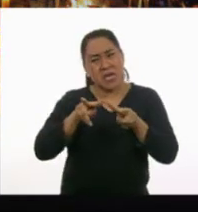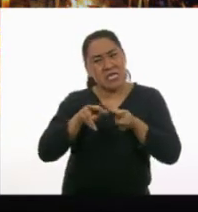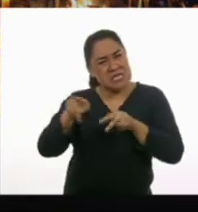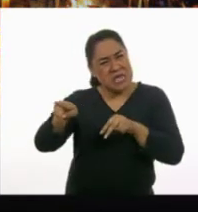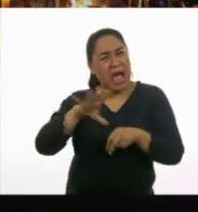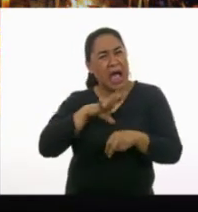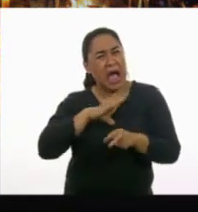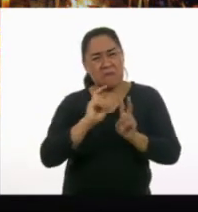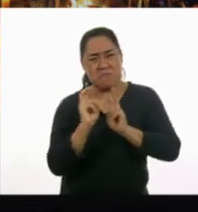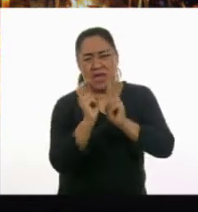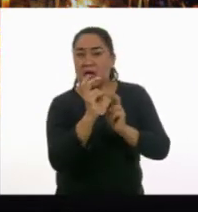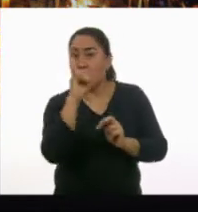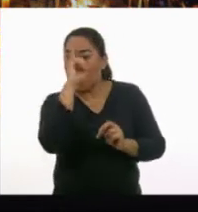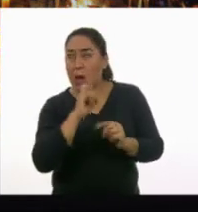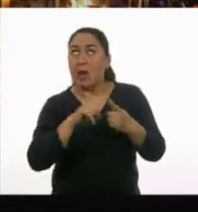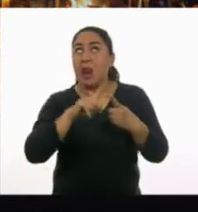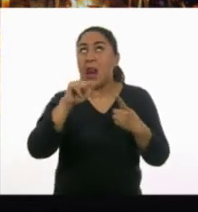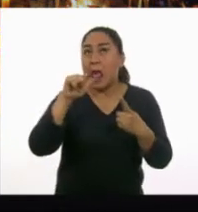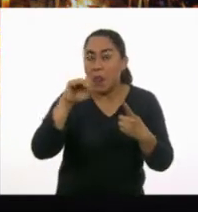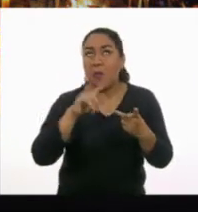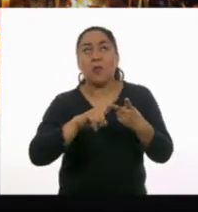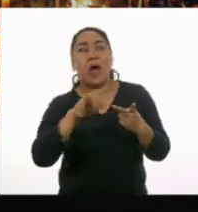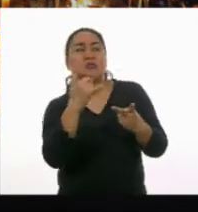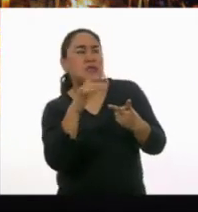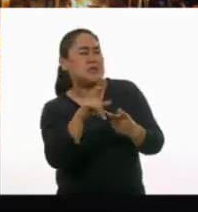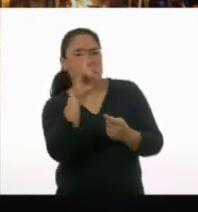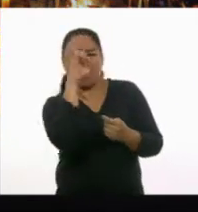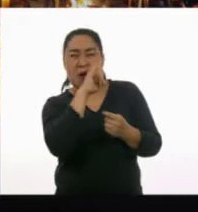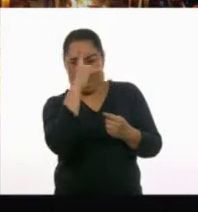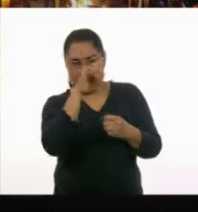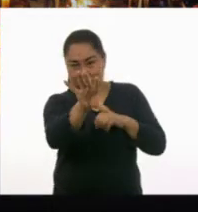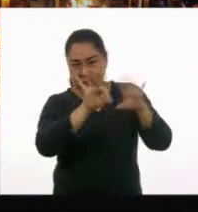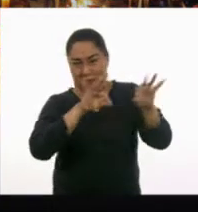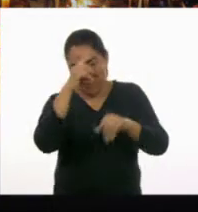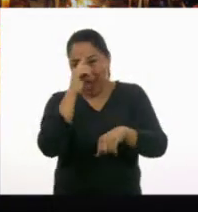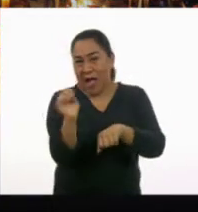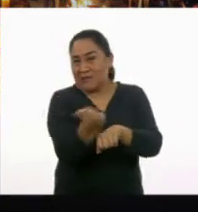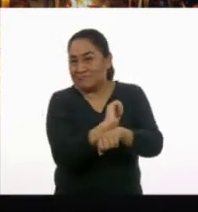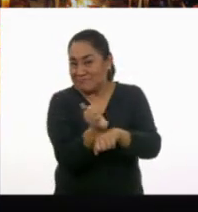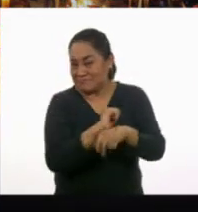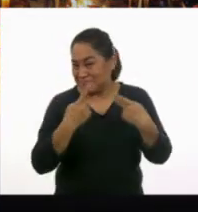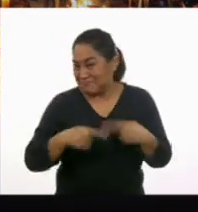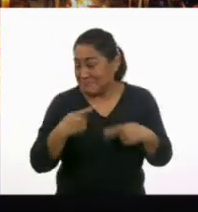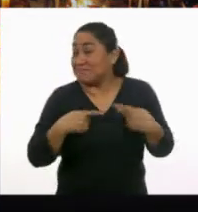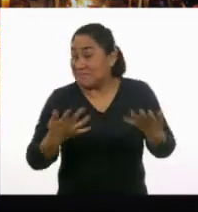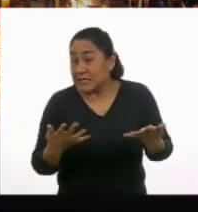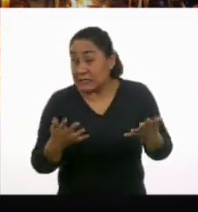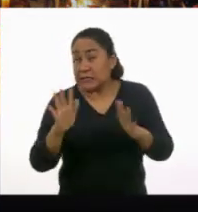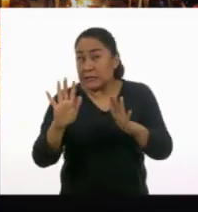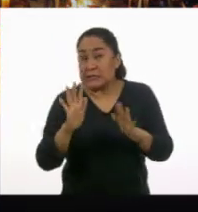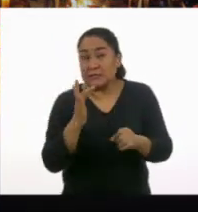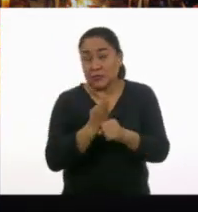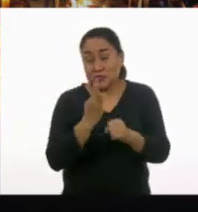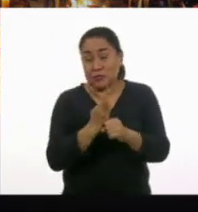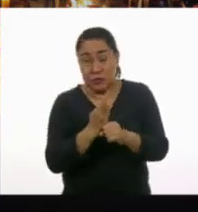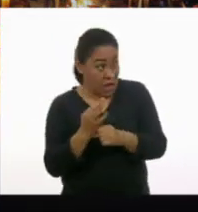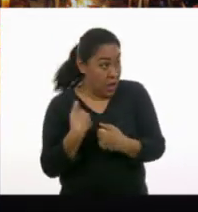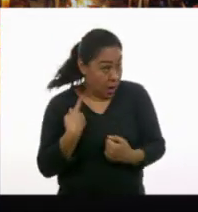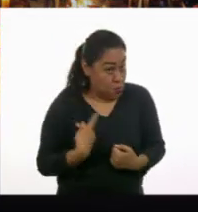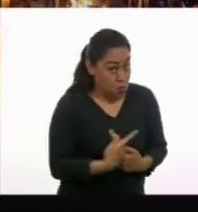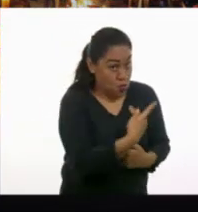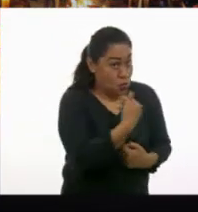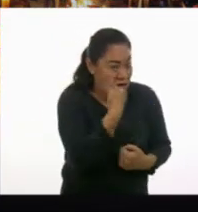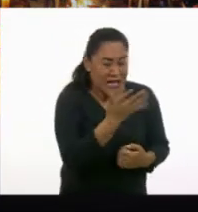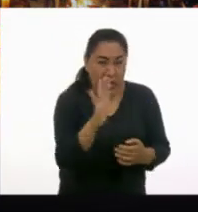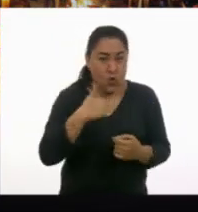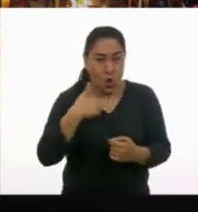guapos, Lalo, ¿sí? Agustín, son guapísimos y van a ser mis actores protagónicos. Sí, y voy, sí, ¿vamos por ellos una vez? Sí, ¿preguntamos?